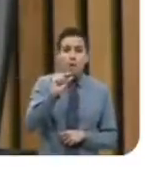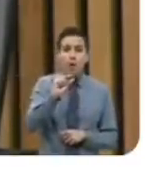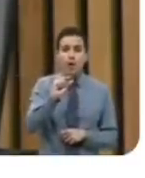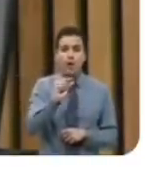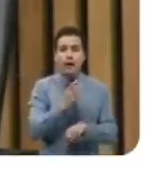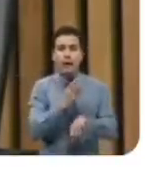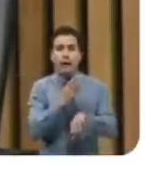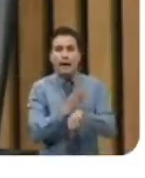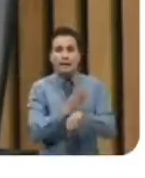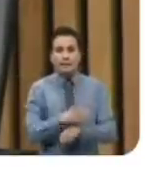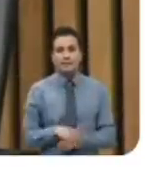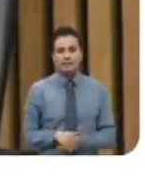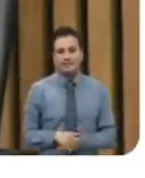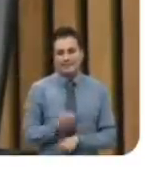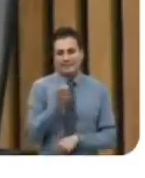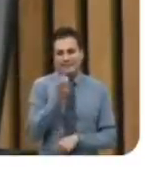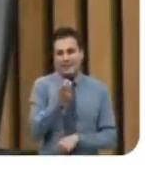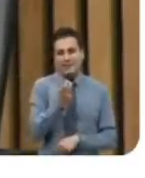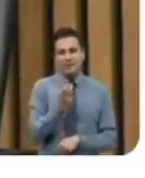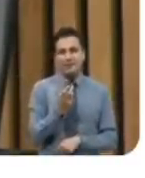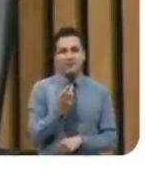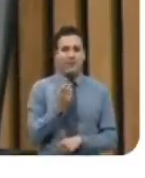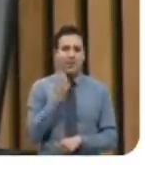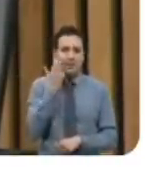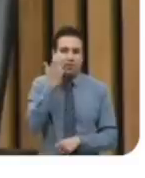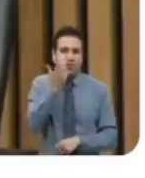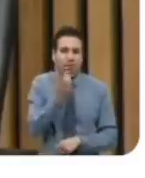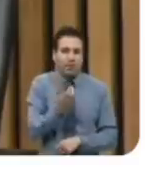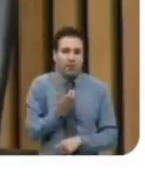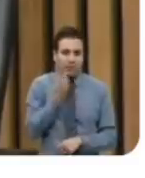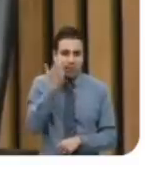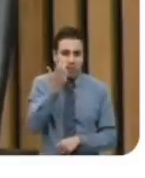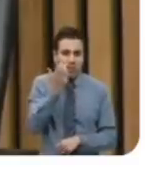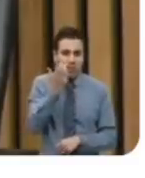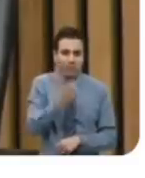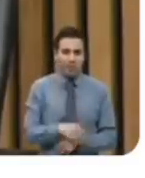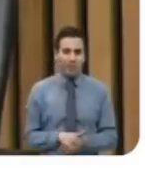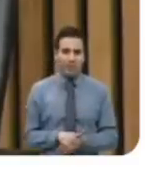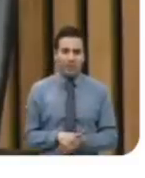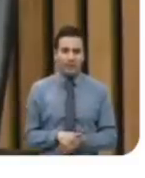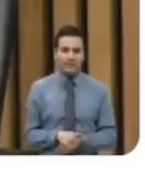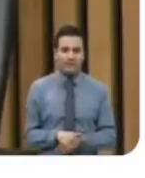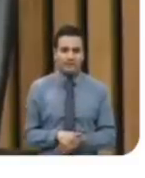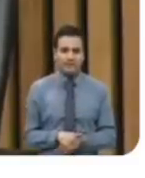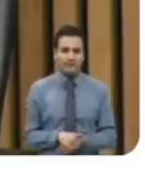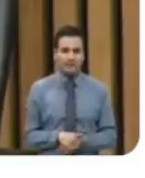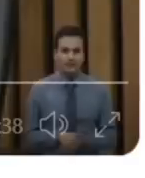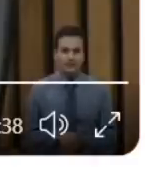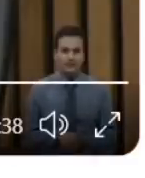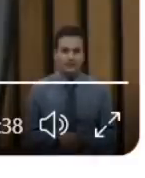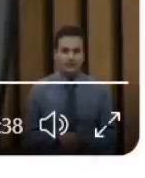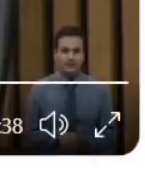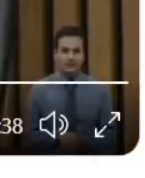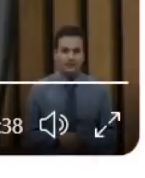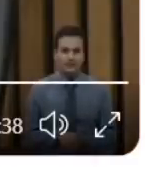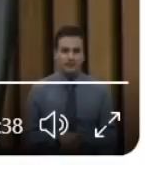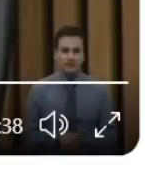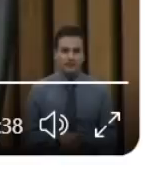una simulación se estará generando un precedente